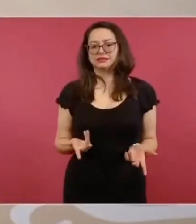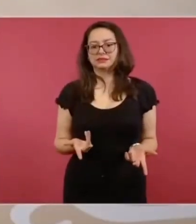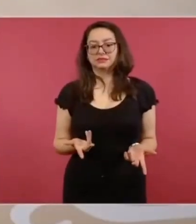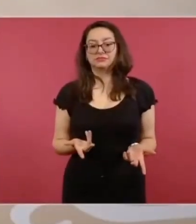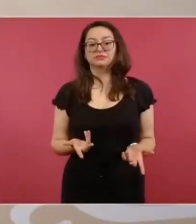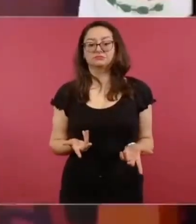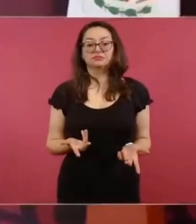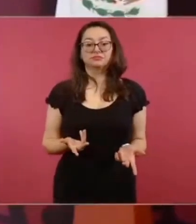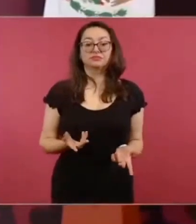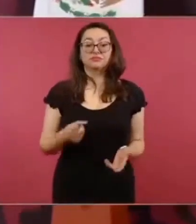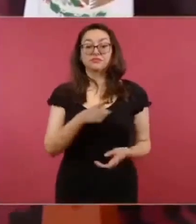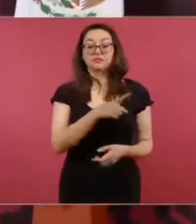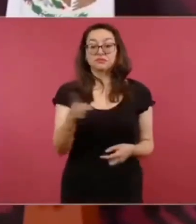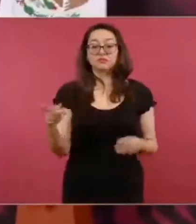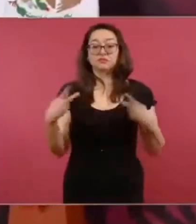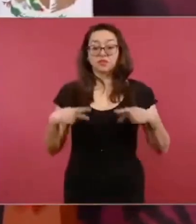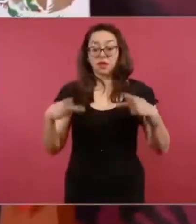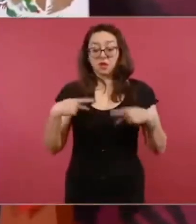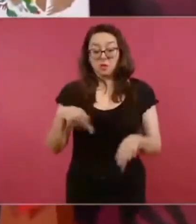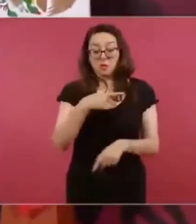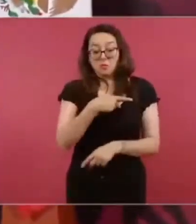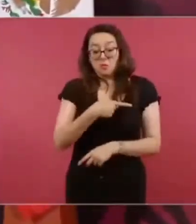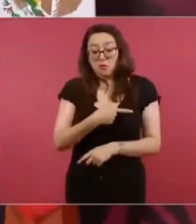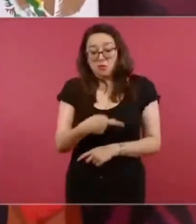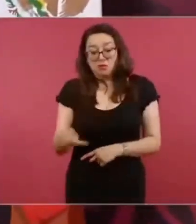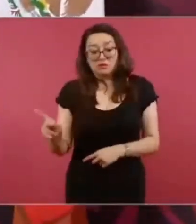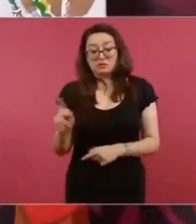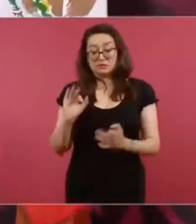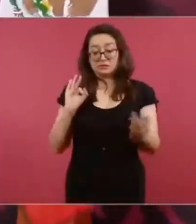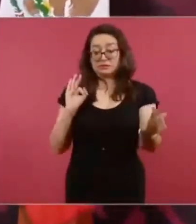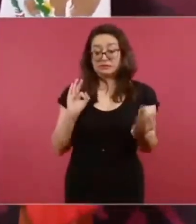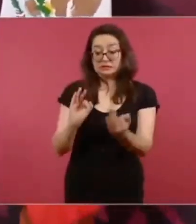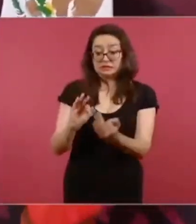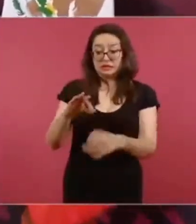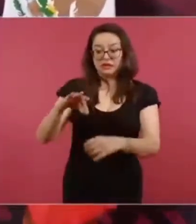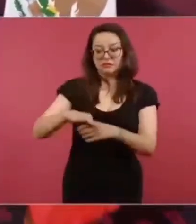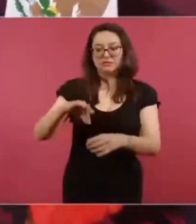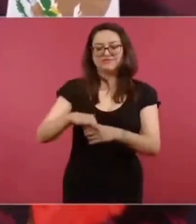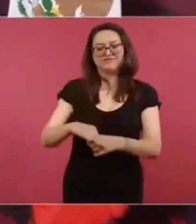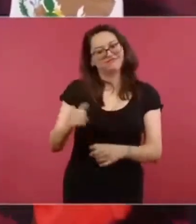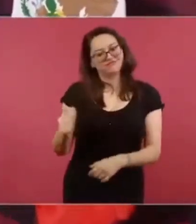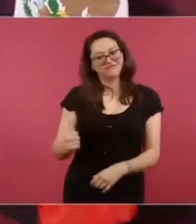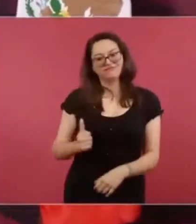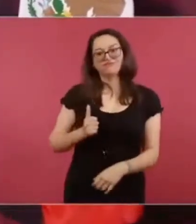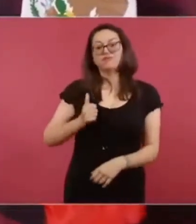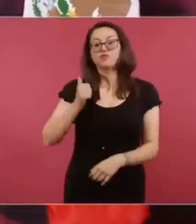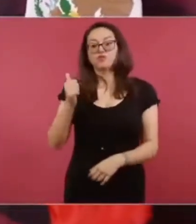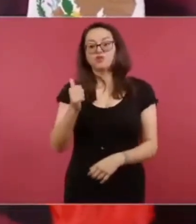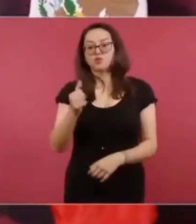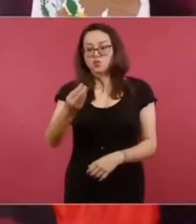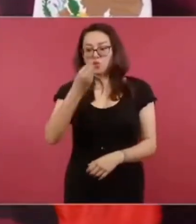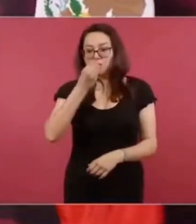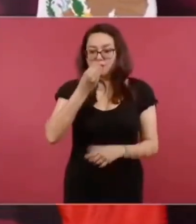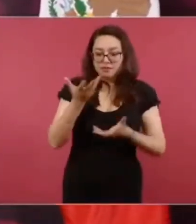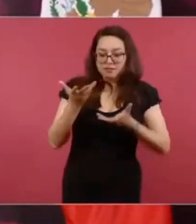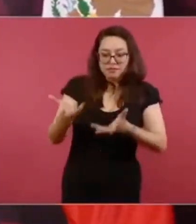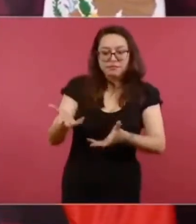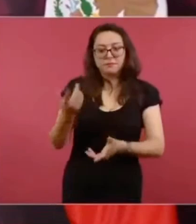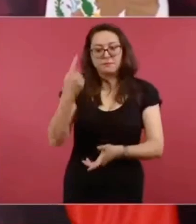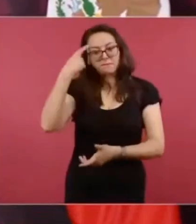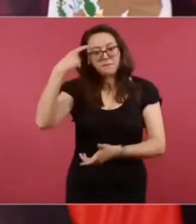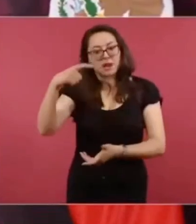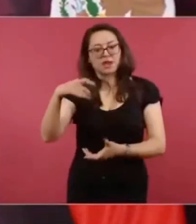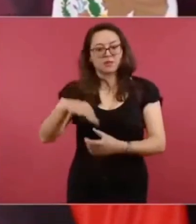Se traficaba con la pobreza de la gente y solamente iban a los pueblos